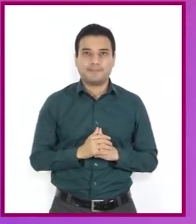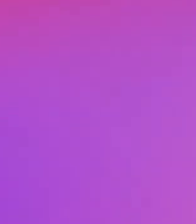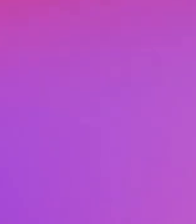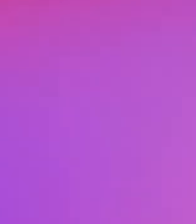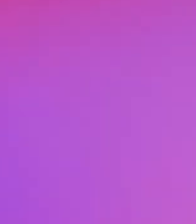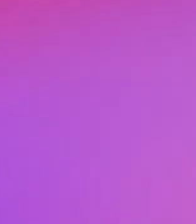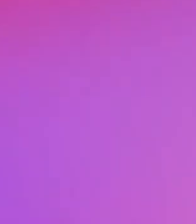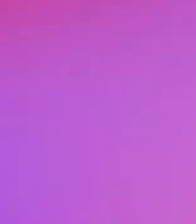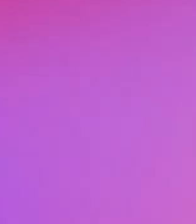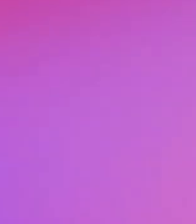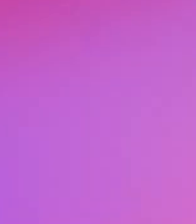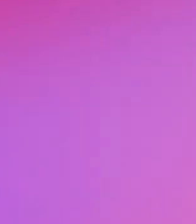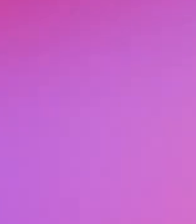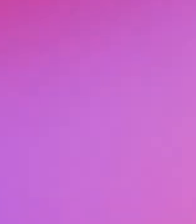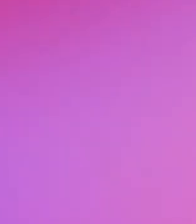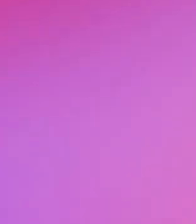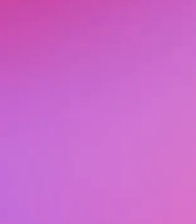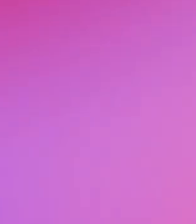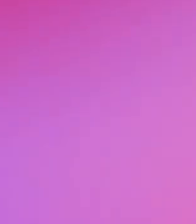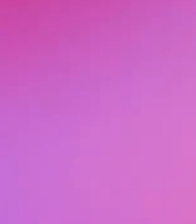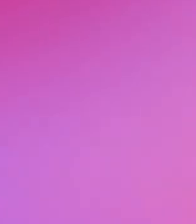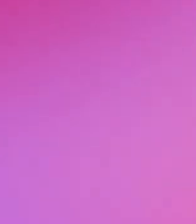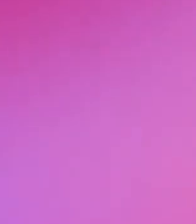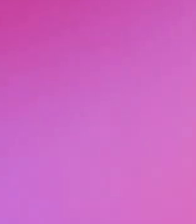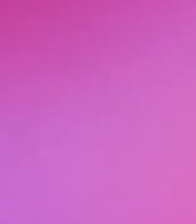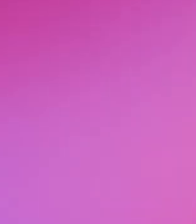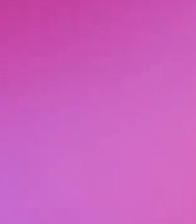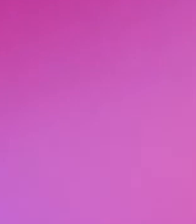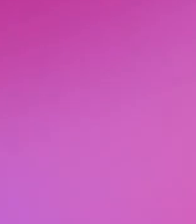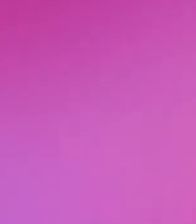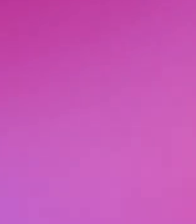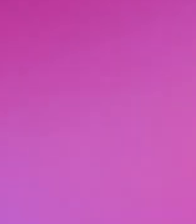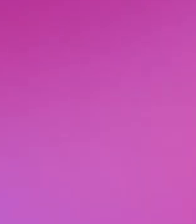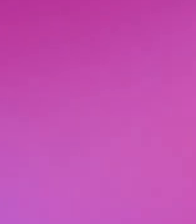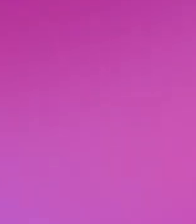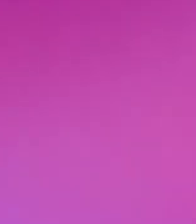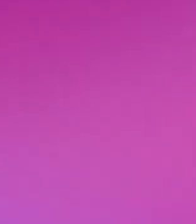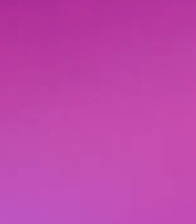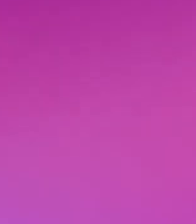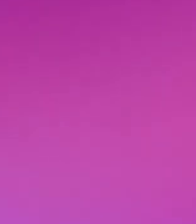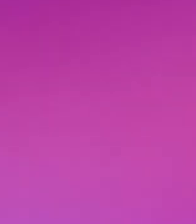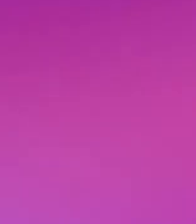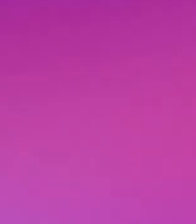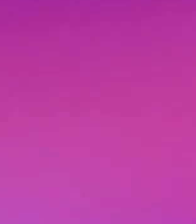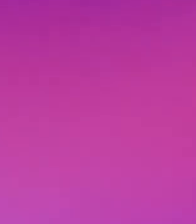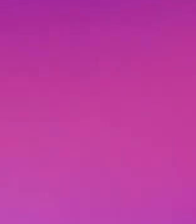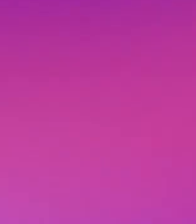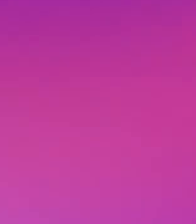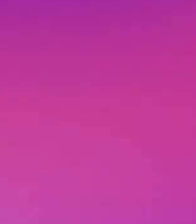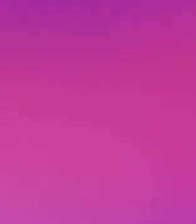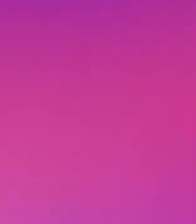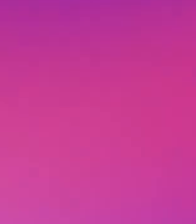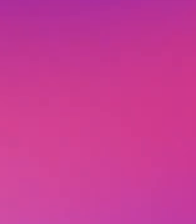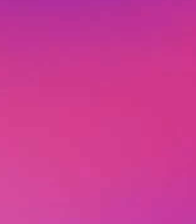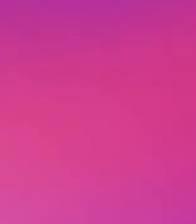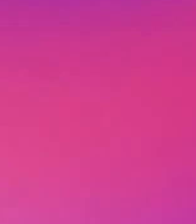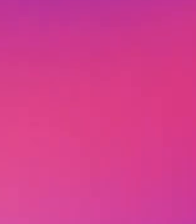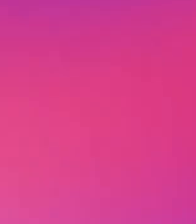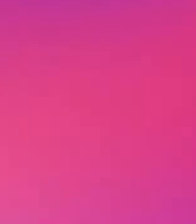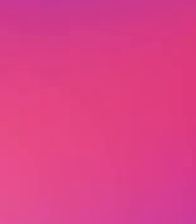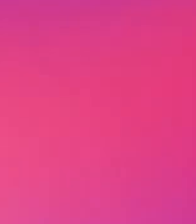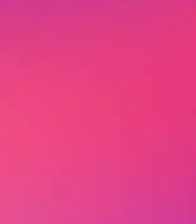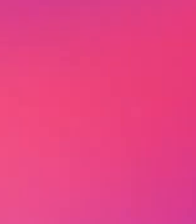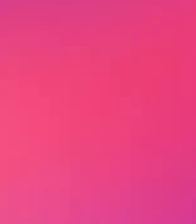dudas o necesitas ayuda, llama al Centro de Apoyo Pedagógico a Distancia. El número de teléfono para secundaria es